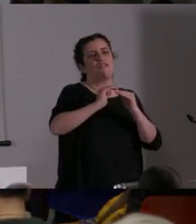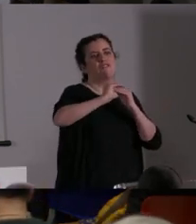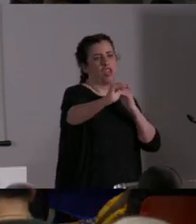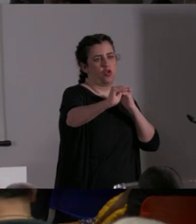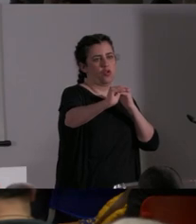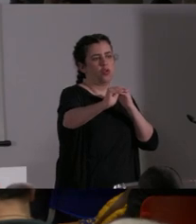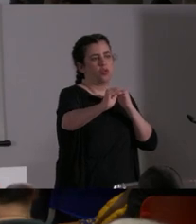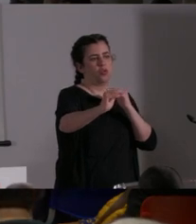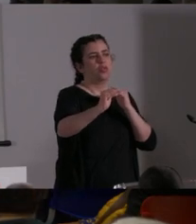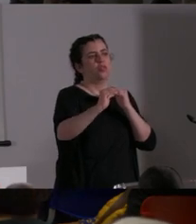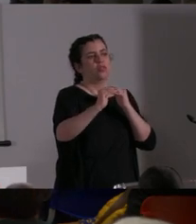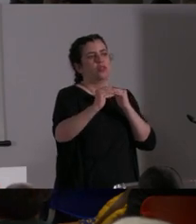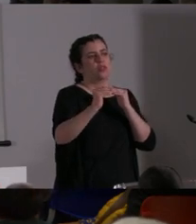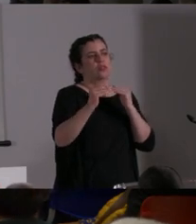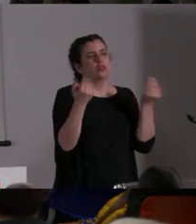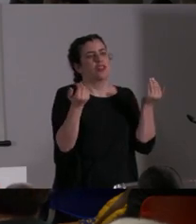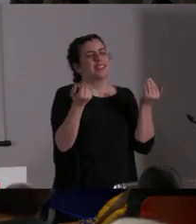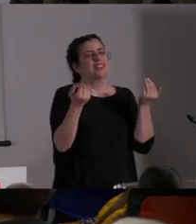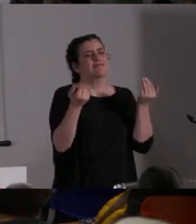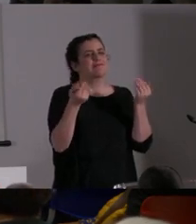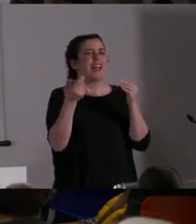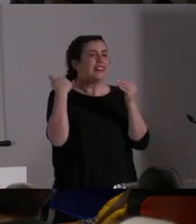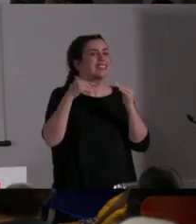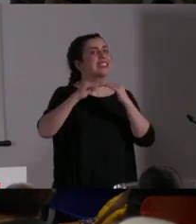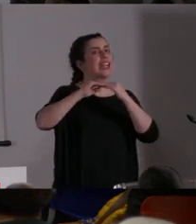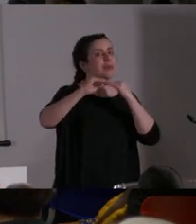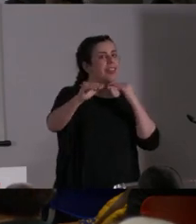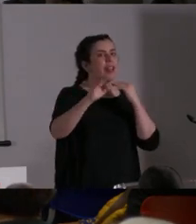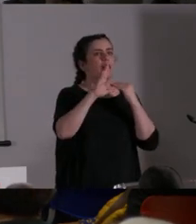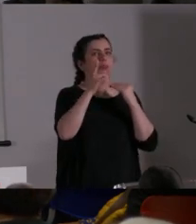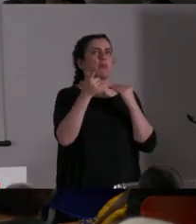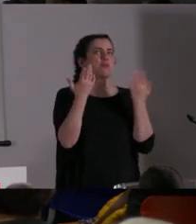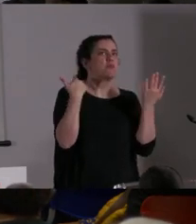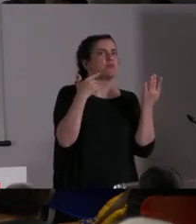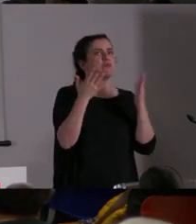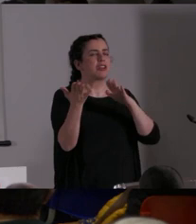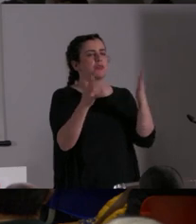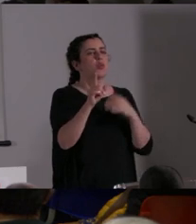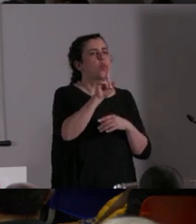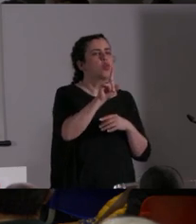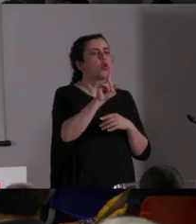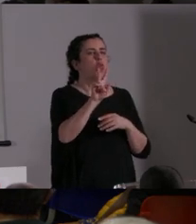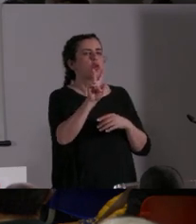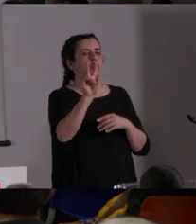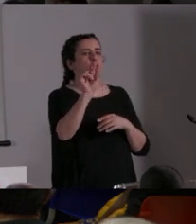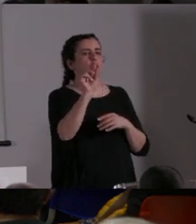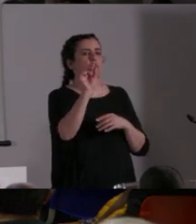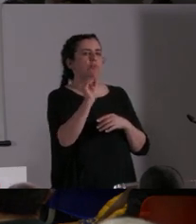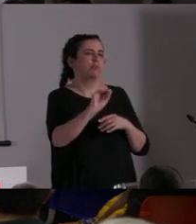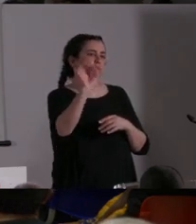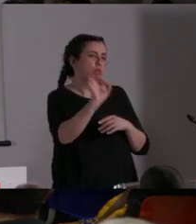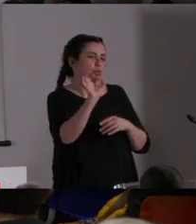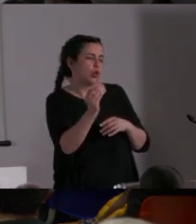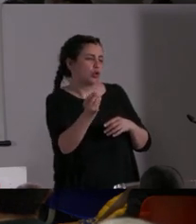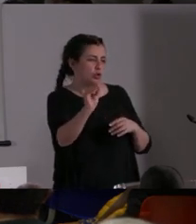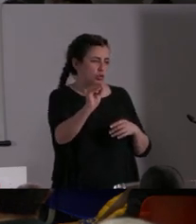ha sido subsidiada, es decir, la Generalitat subsidia entre 1 y 2 puntos del tipo de interés del Instituto Catalán de Finanzas.